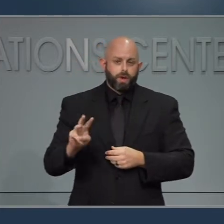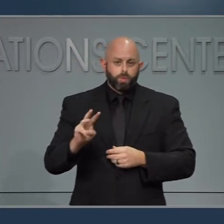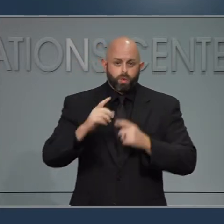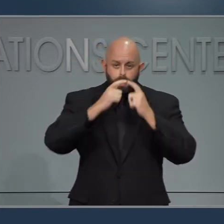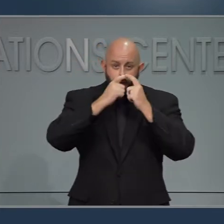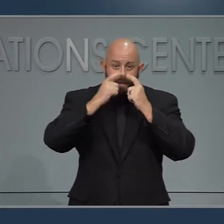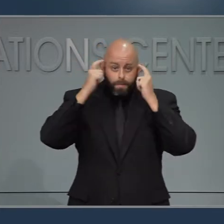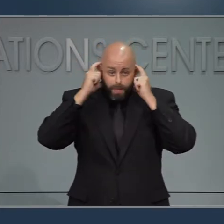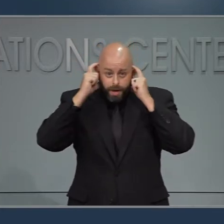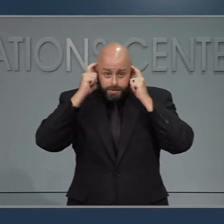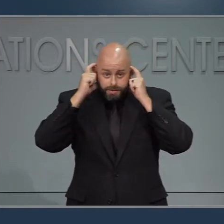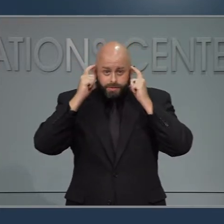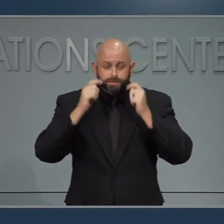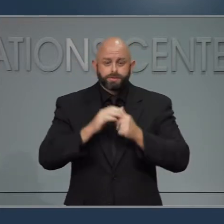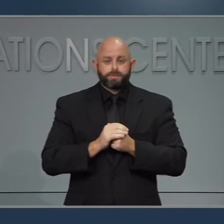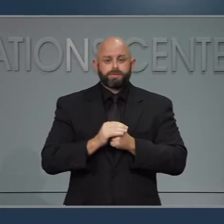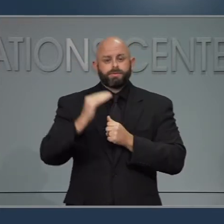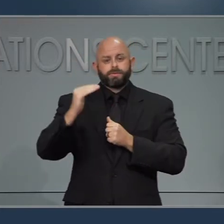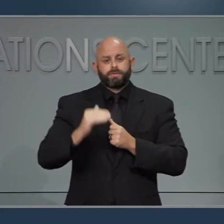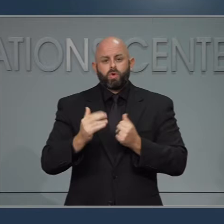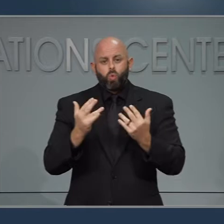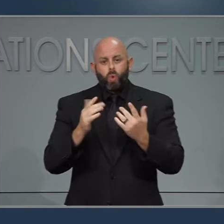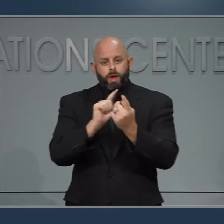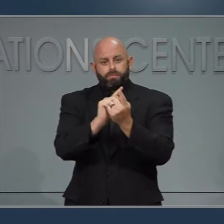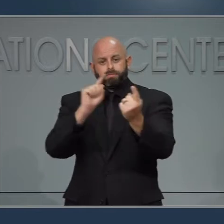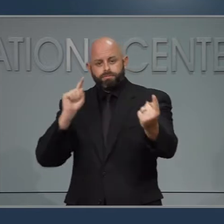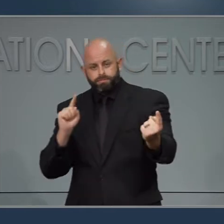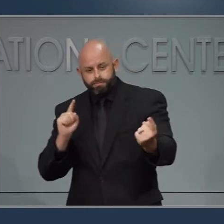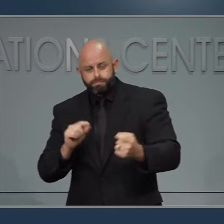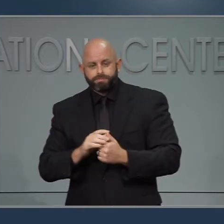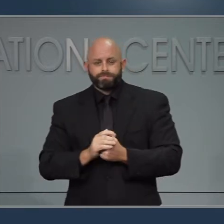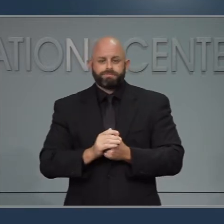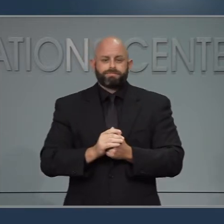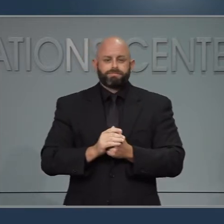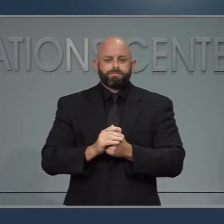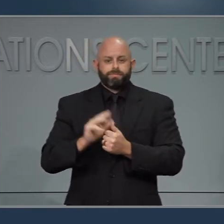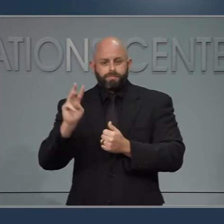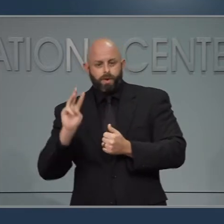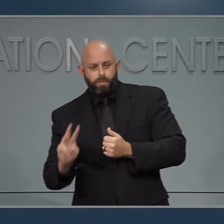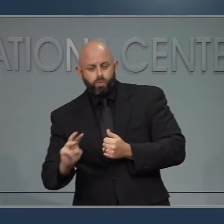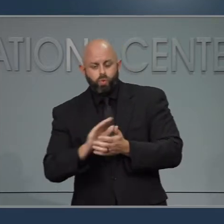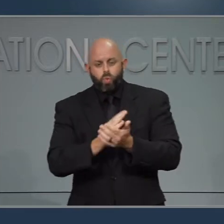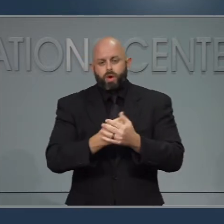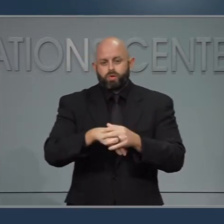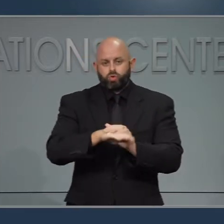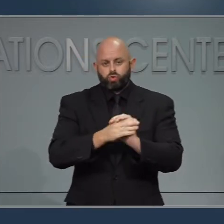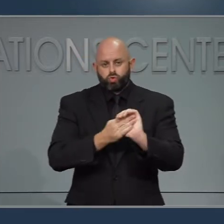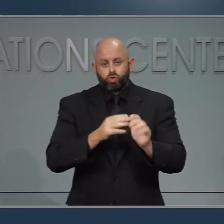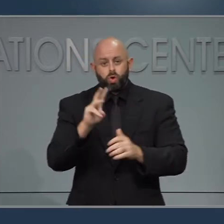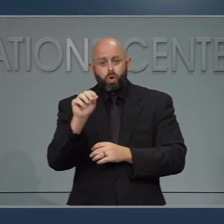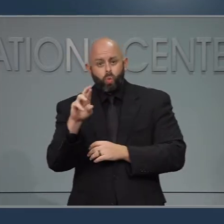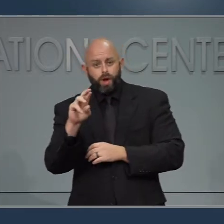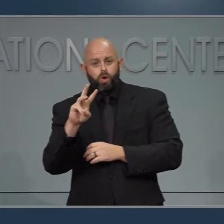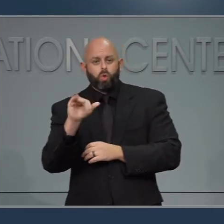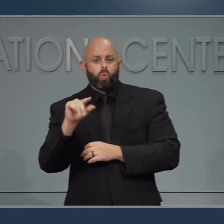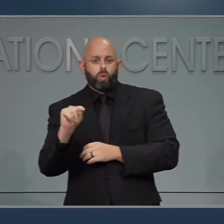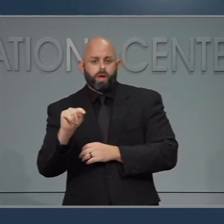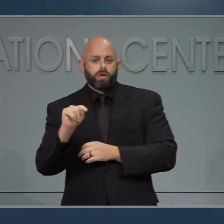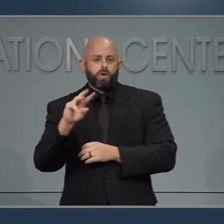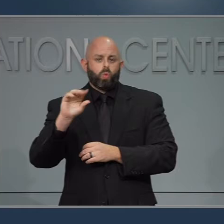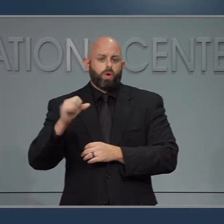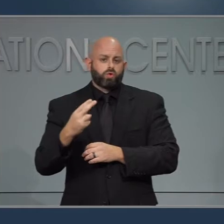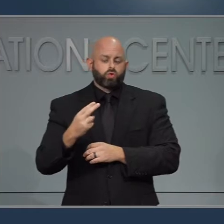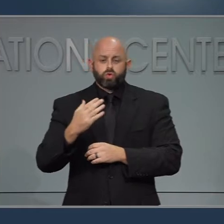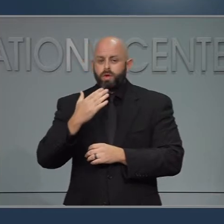gustan. Y esas son las 3M: mascarilla, cubriéndose la boca y la nariz, mantenerse a 6 pies de distancia y lávese